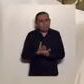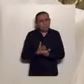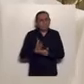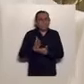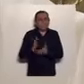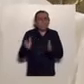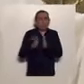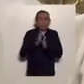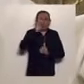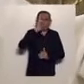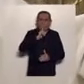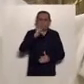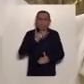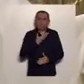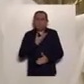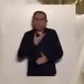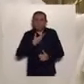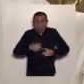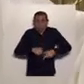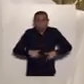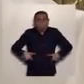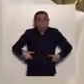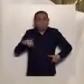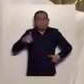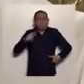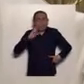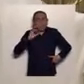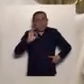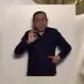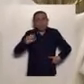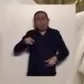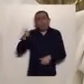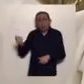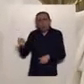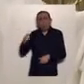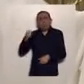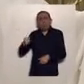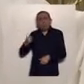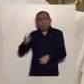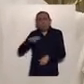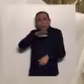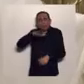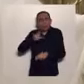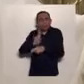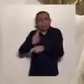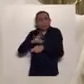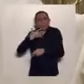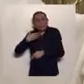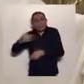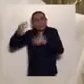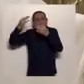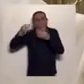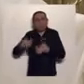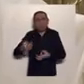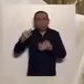inmortal, con el Papa Francisco, con nuestro arzobispo, el Cardenal Mario Poli, con todos los pastores que cuidan de tu pueblo,